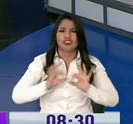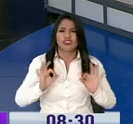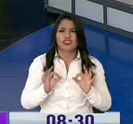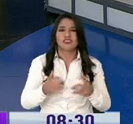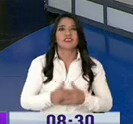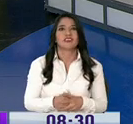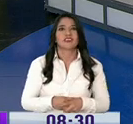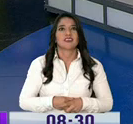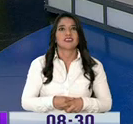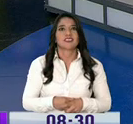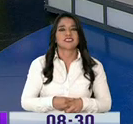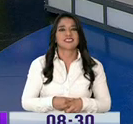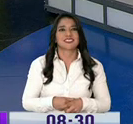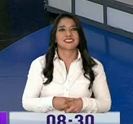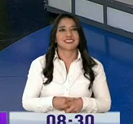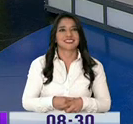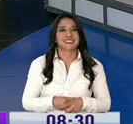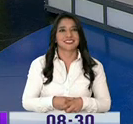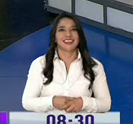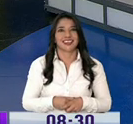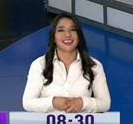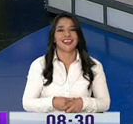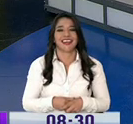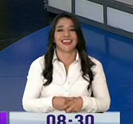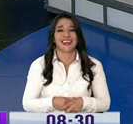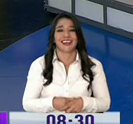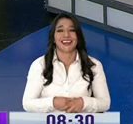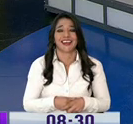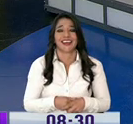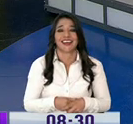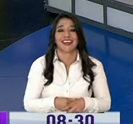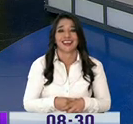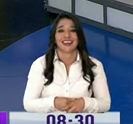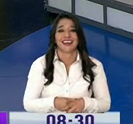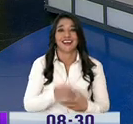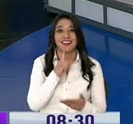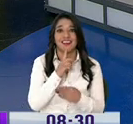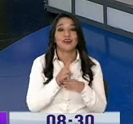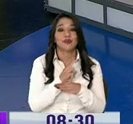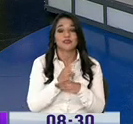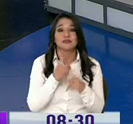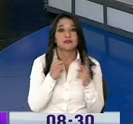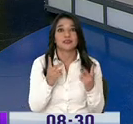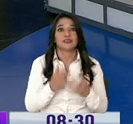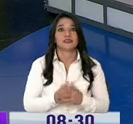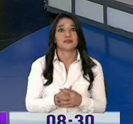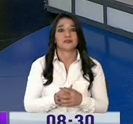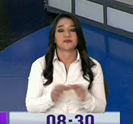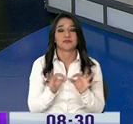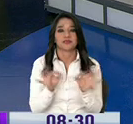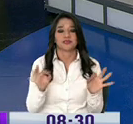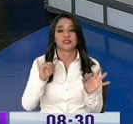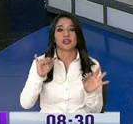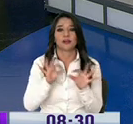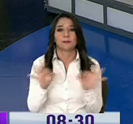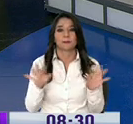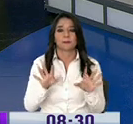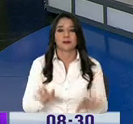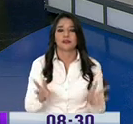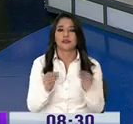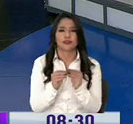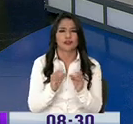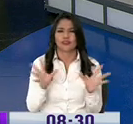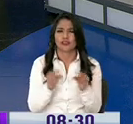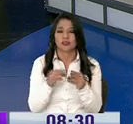chup. Claro, o sea, dolor de cabeza. Dice la Sarita que sí usa, pero no me doy cuenta. El trinomio perfecto. Sí, el trinomio perfecto. La Sarita usa